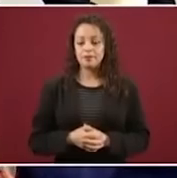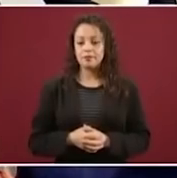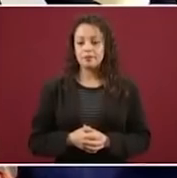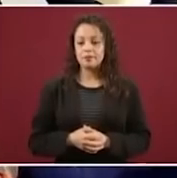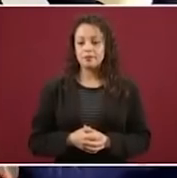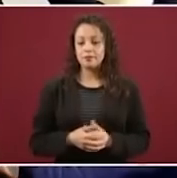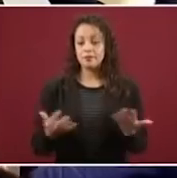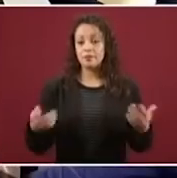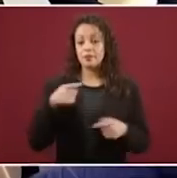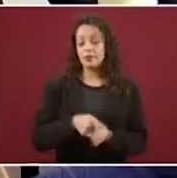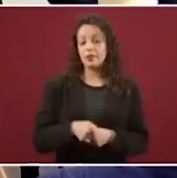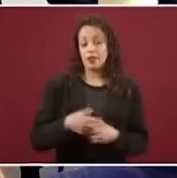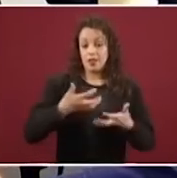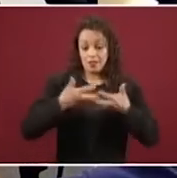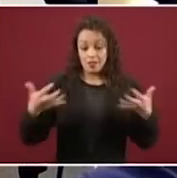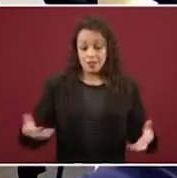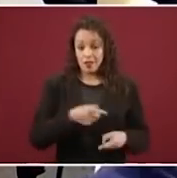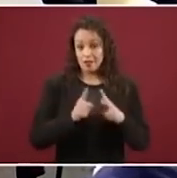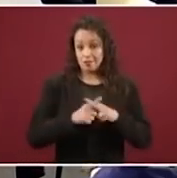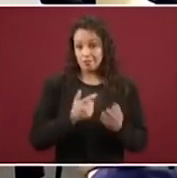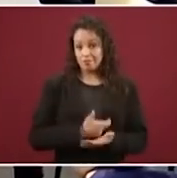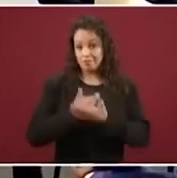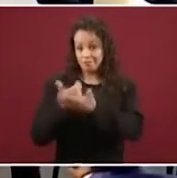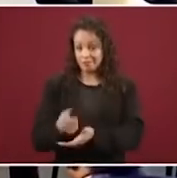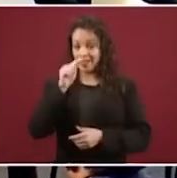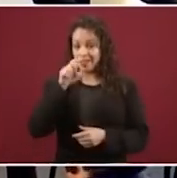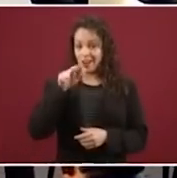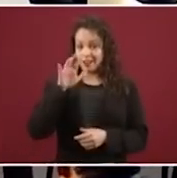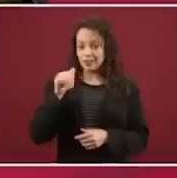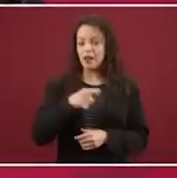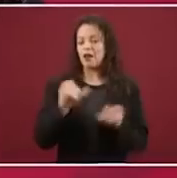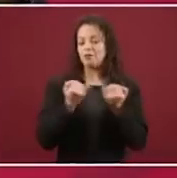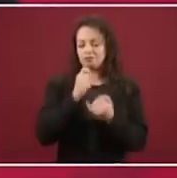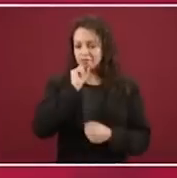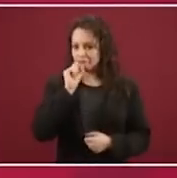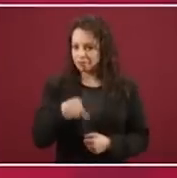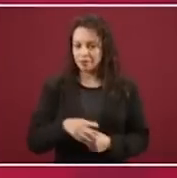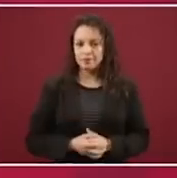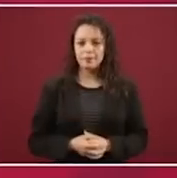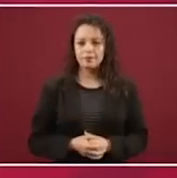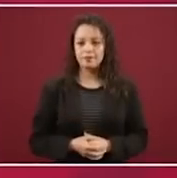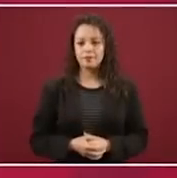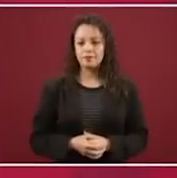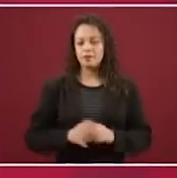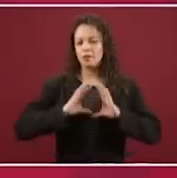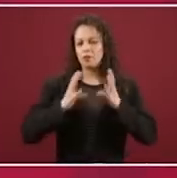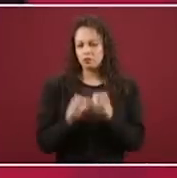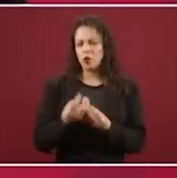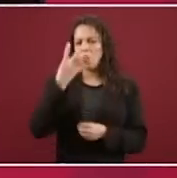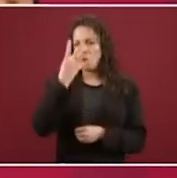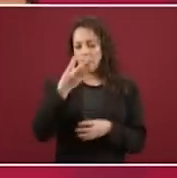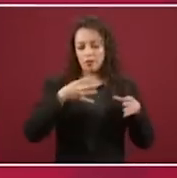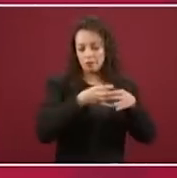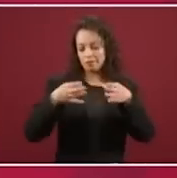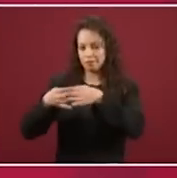regularización de la tenencia de la tierra, o sea, todo eso, ese es otro gabinete. Entonces, en general son cuatro con los